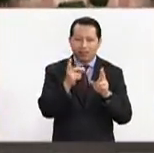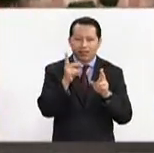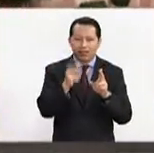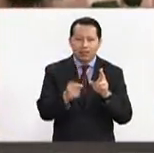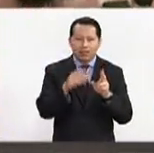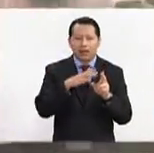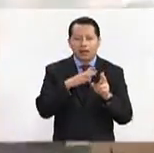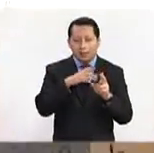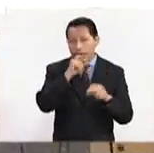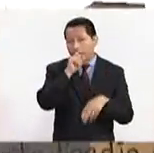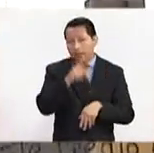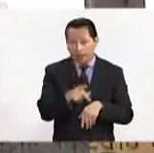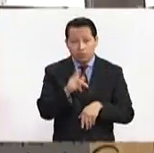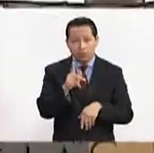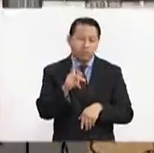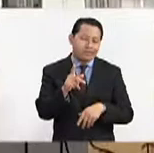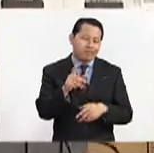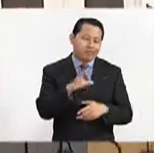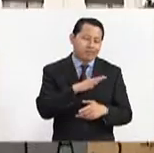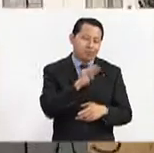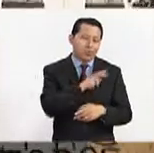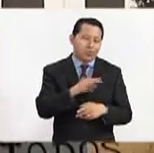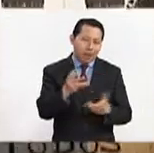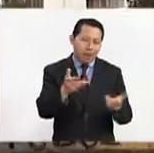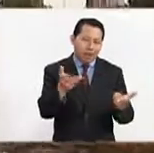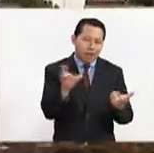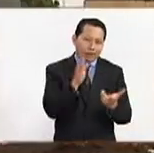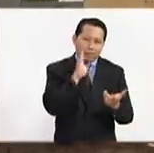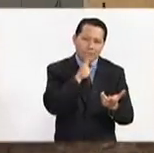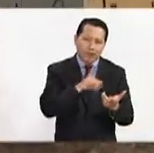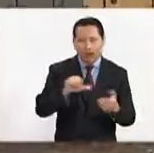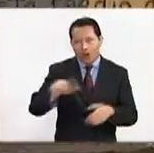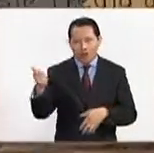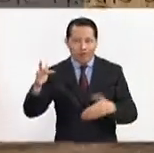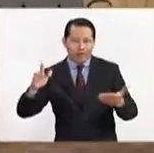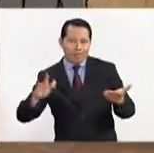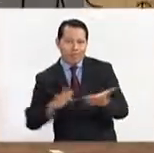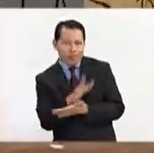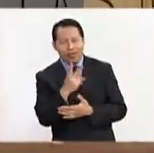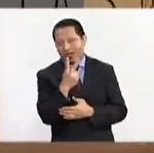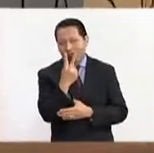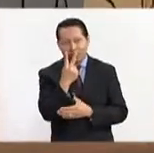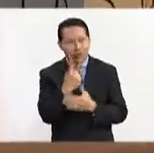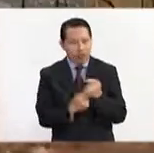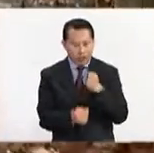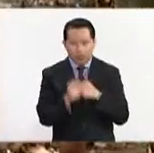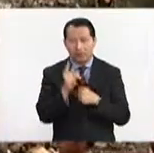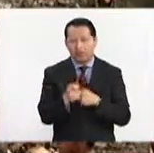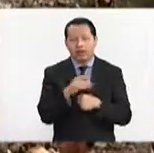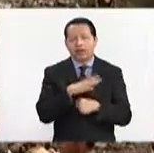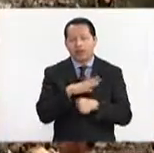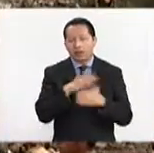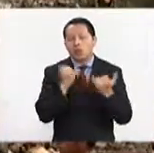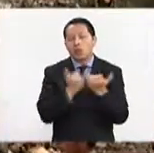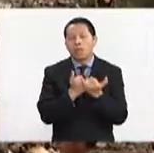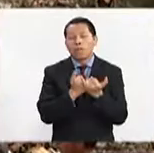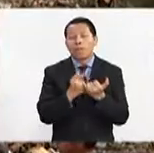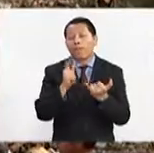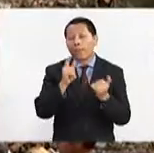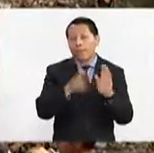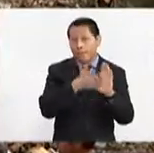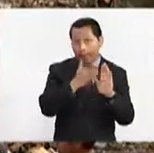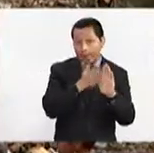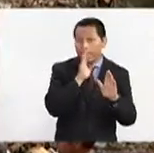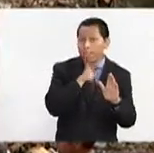como el que le agarra la pata. Por eso esta iniciativa lo que pretende es sancionar a quien construya o a quien dé la autorización